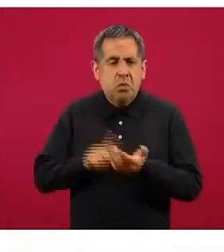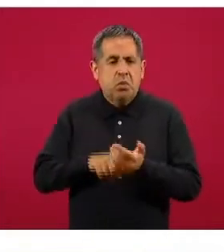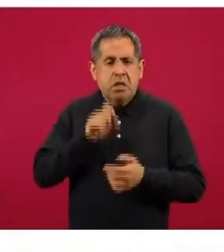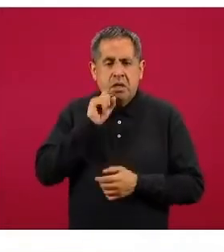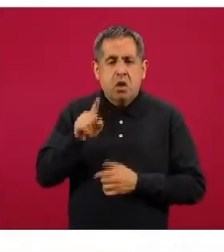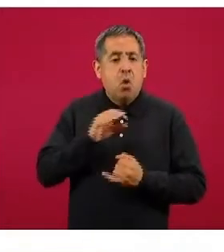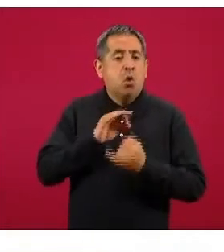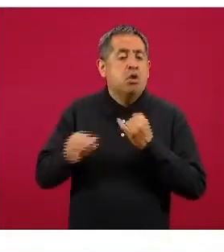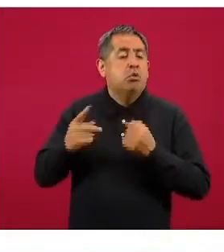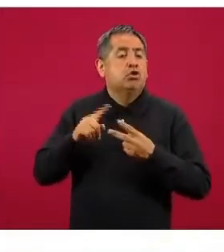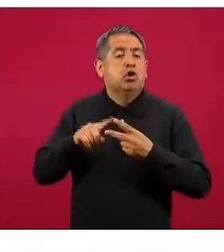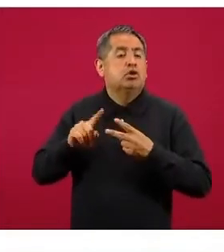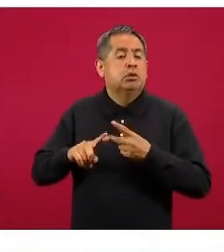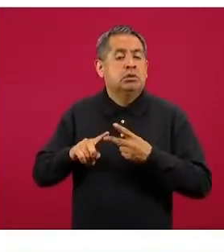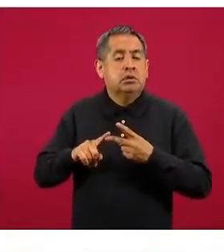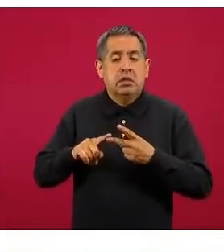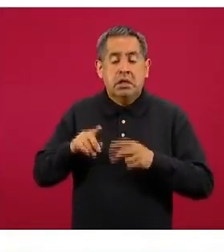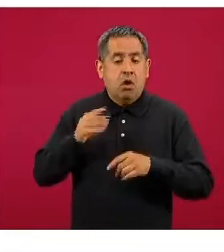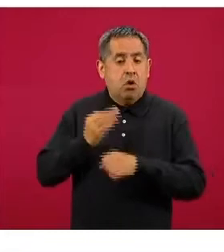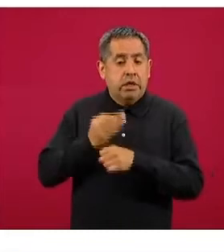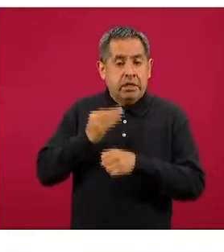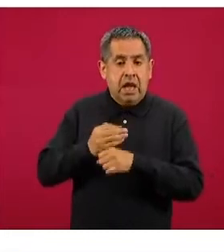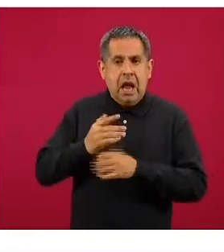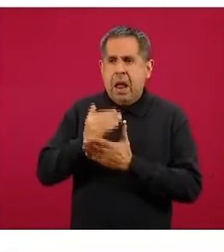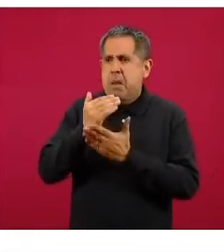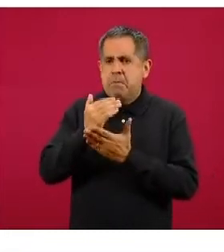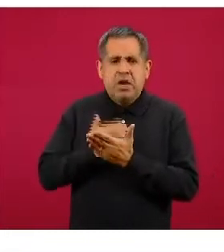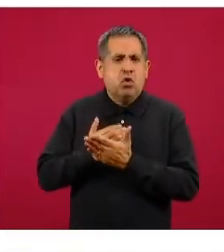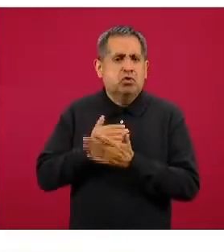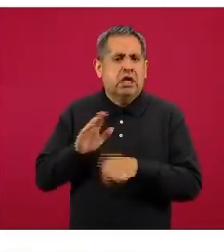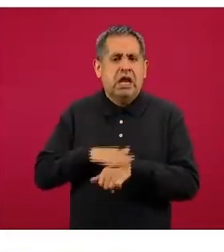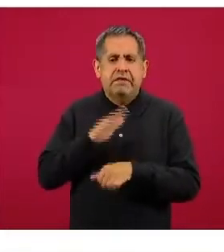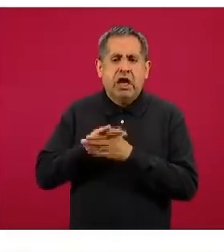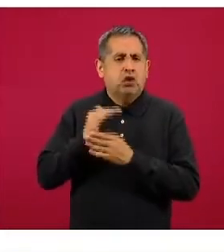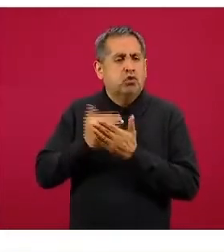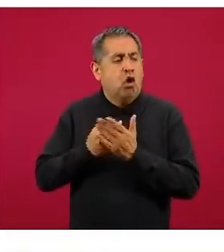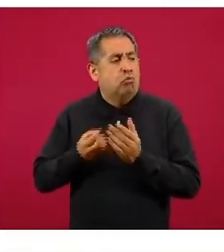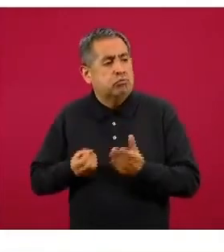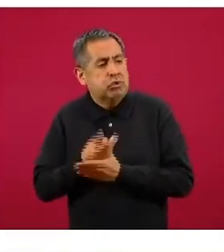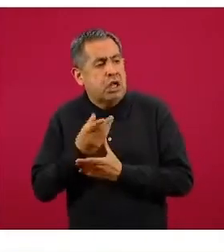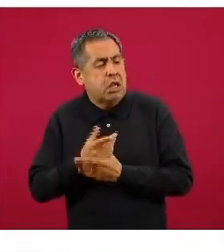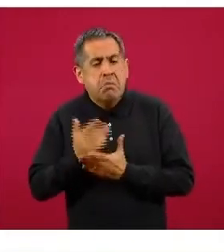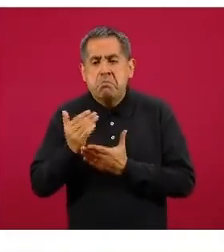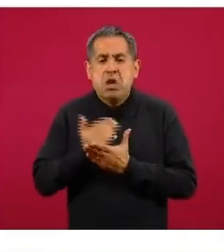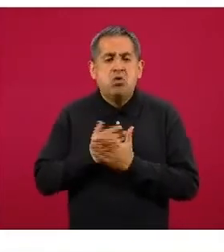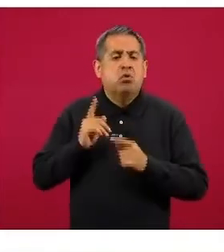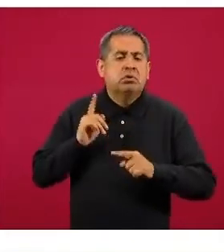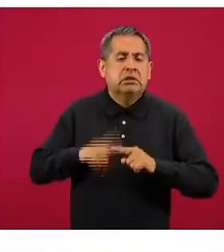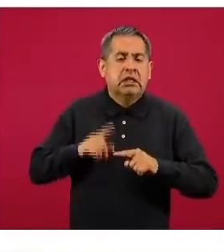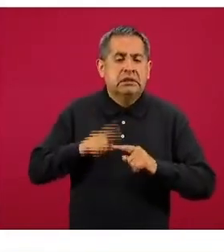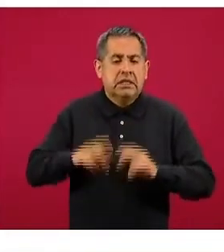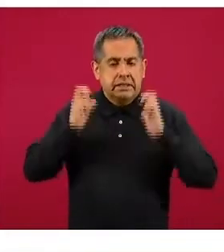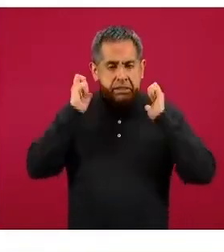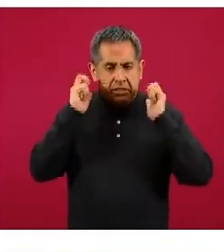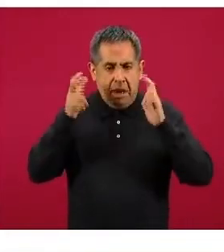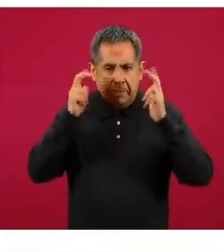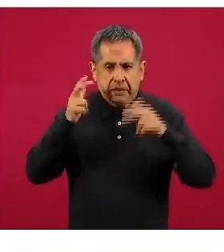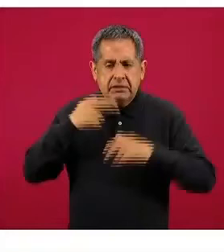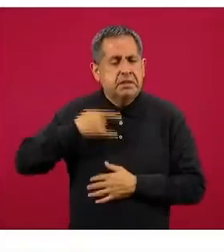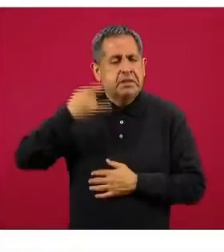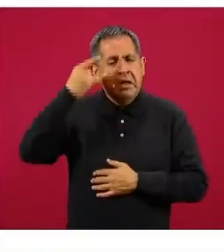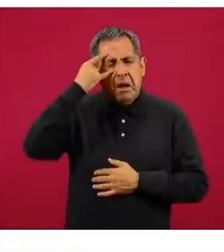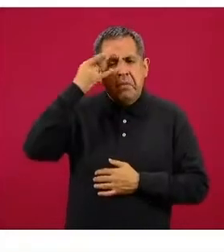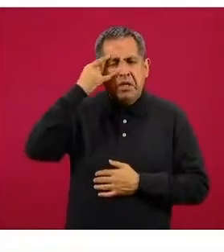los últimos 2, que son los que tienen una menor calificación en la estimación del riesgo epidémico, que son Chiapas y